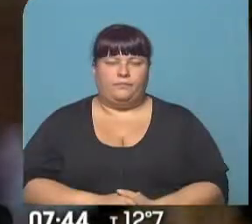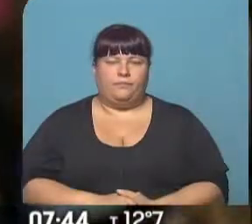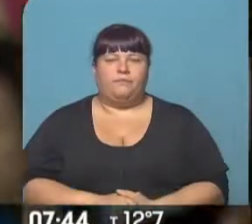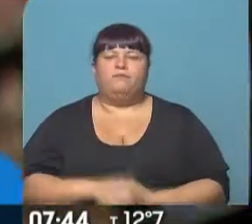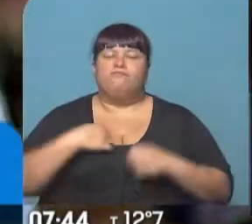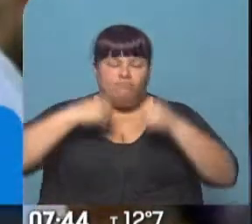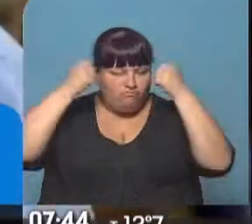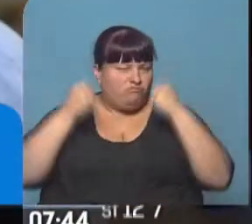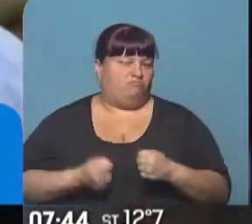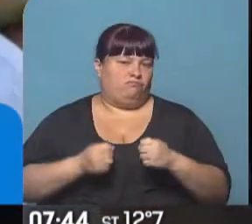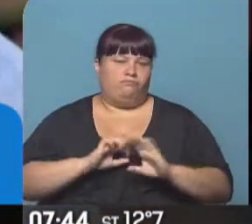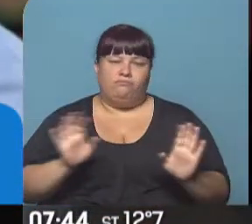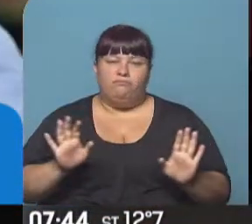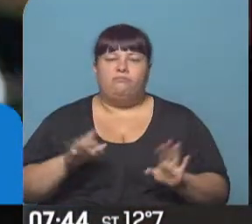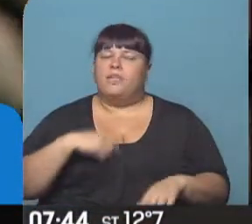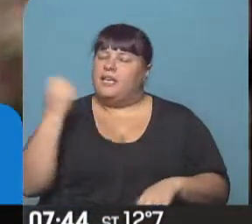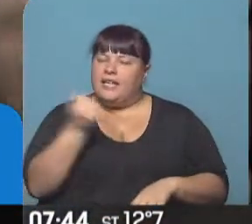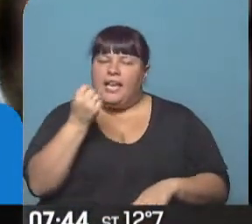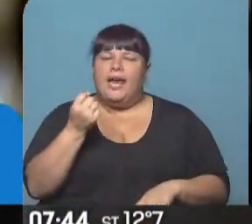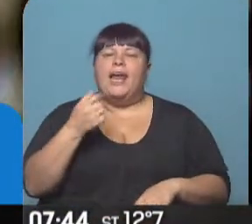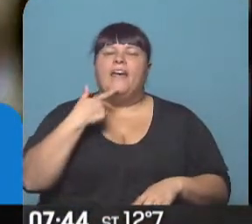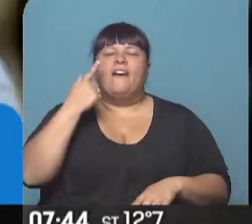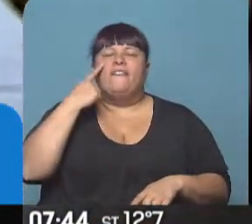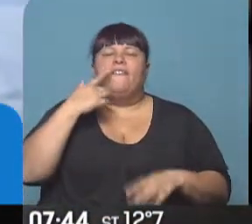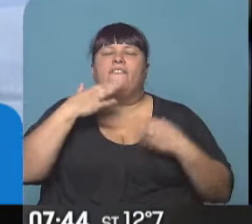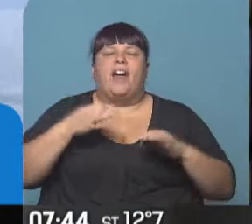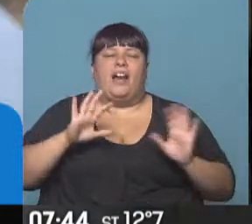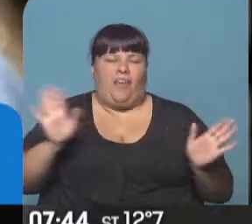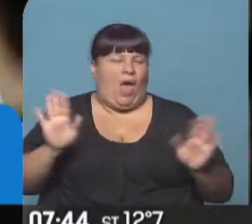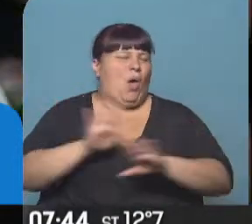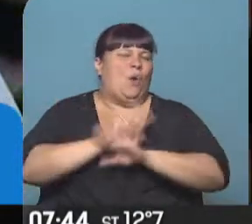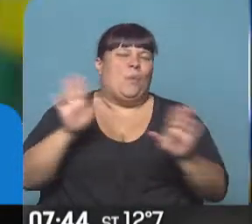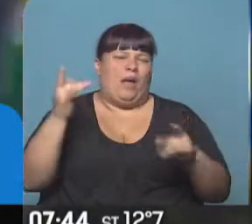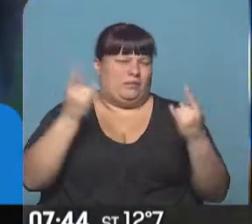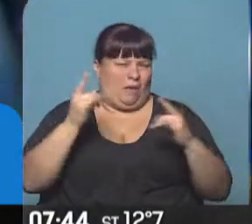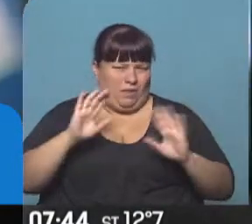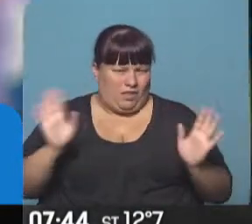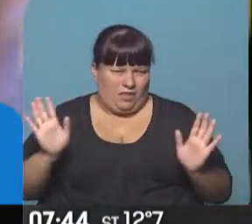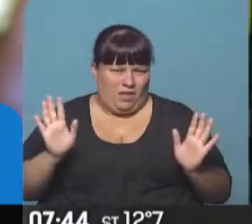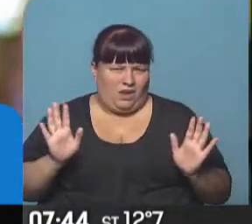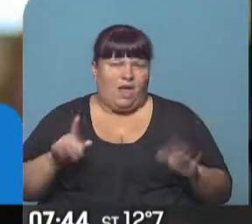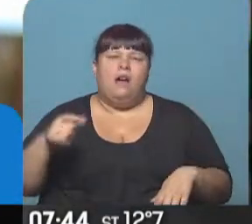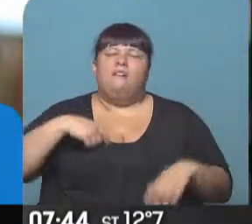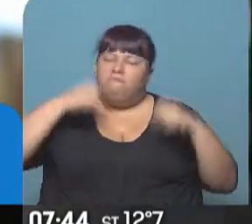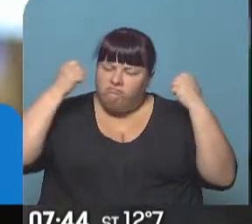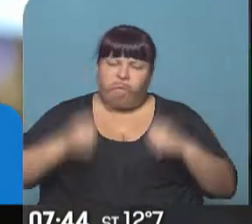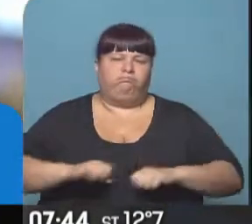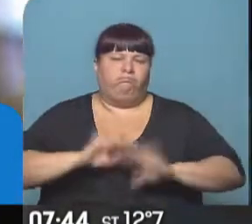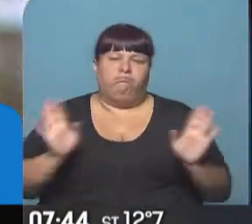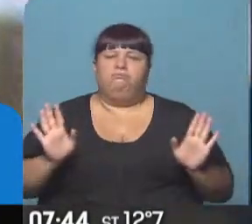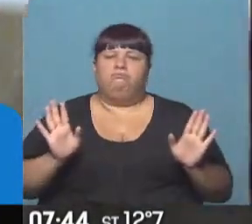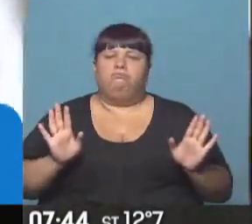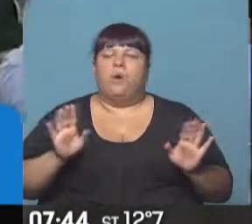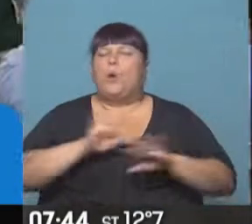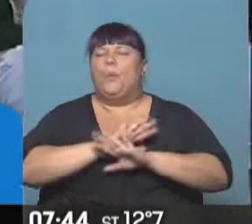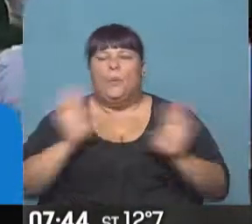Hemos decidido que queremos vivir con la verdad, que no queremos más mentiras. Hemos decidido que